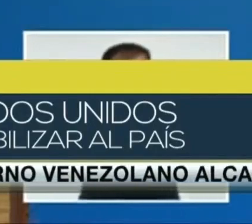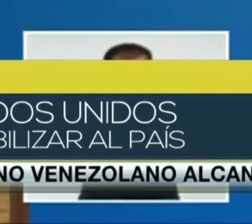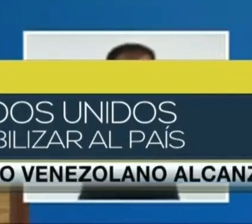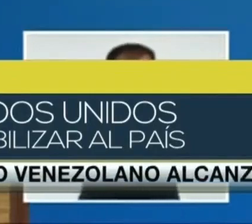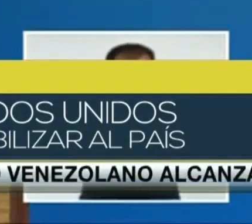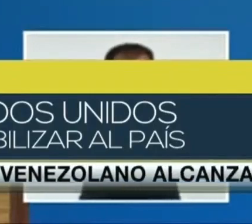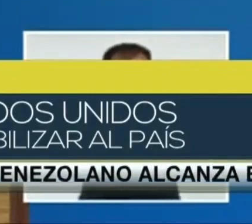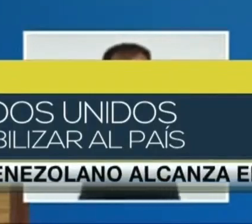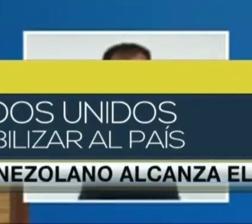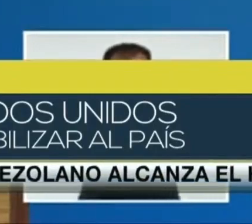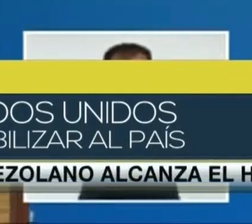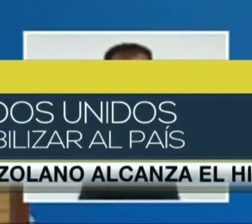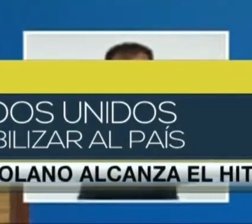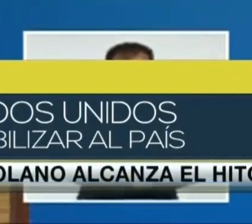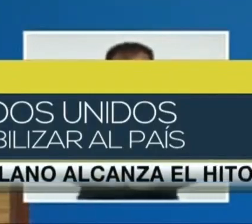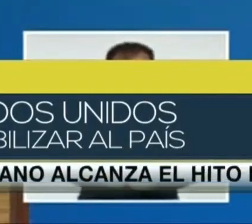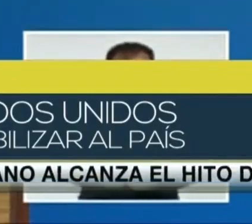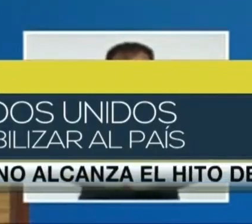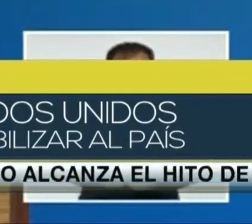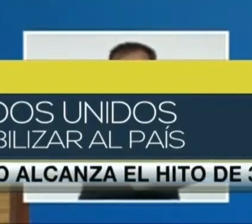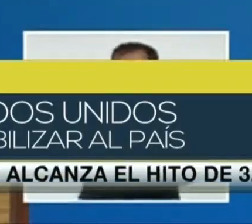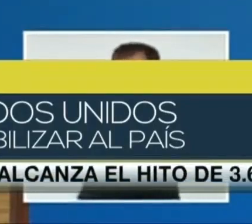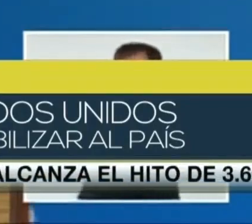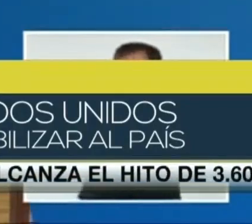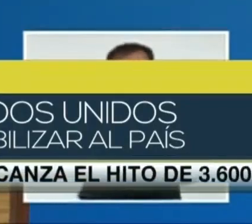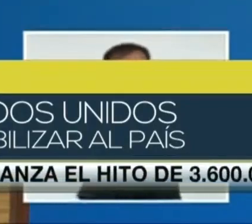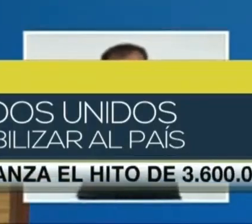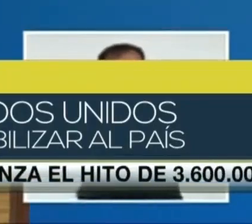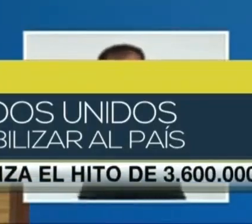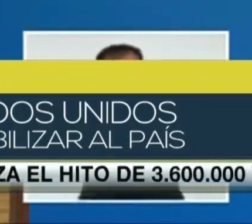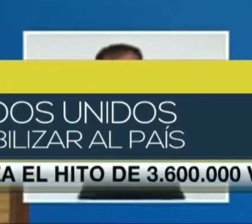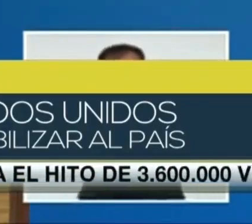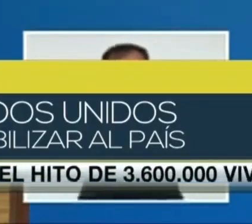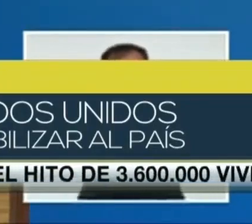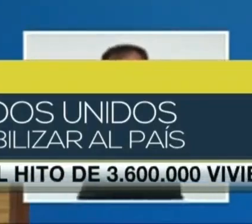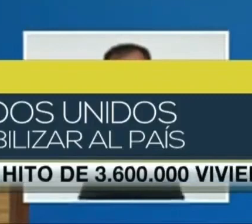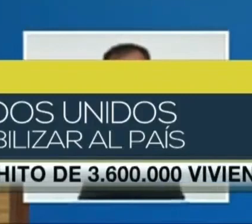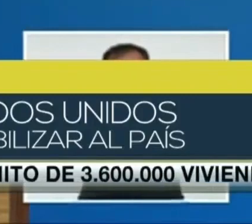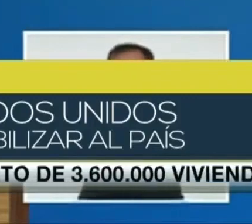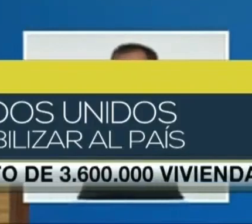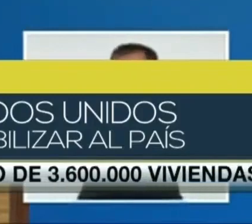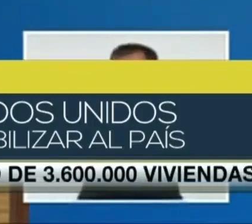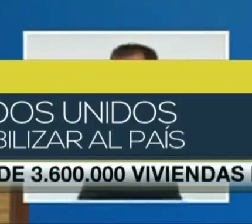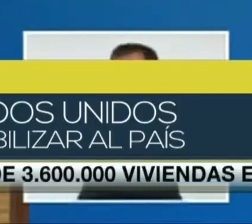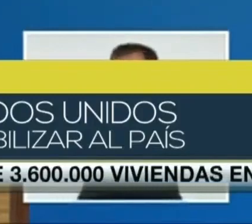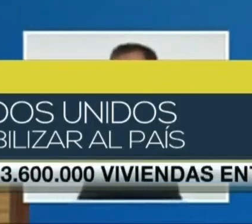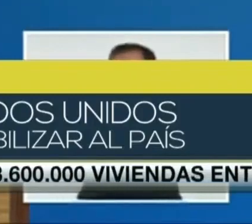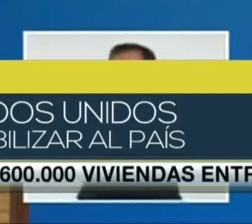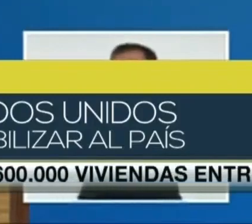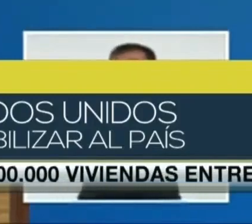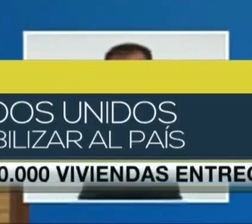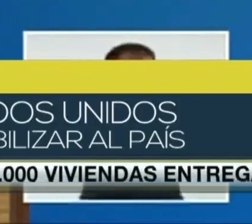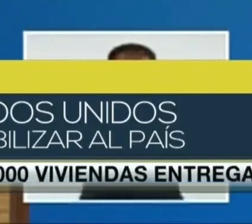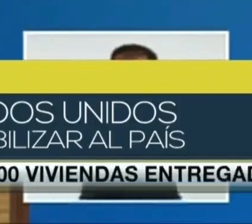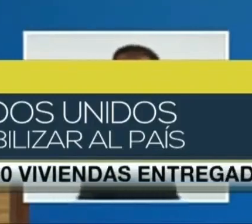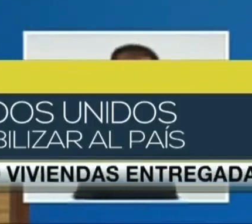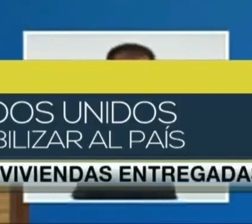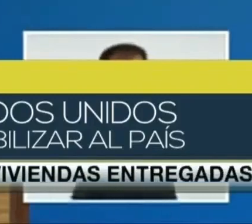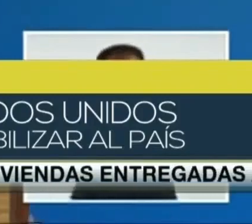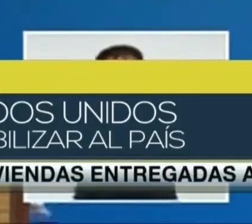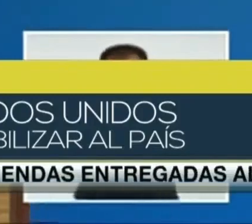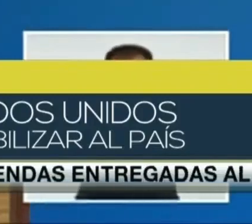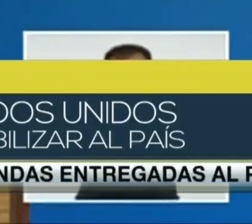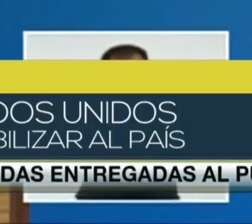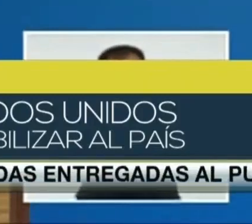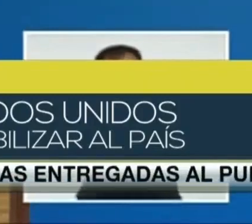que se expresaron ya en una declaración de explicación de posición que pueden ustedes buscar